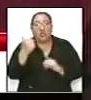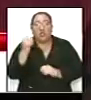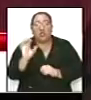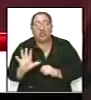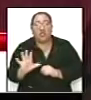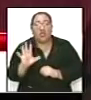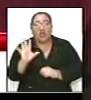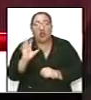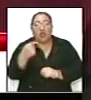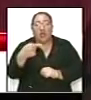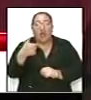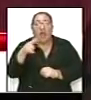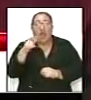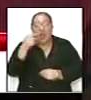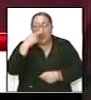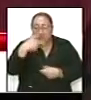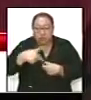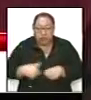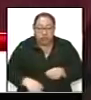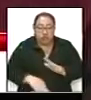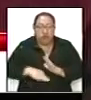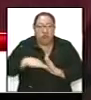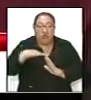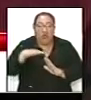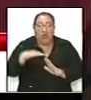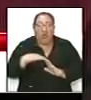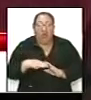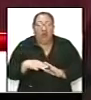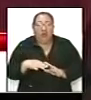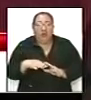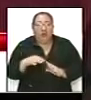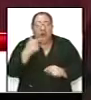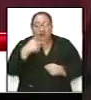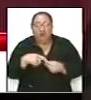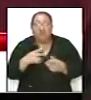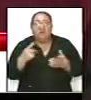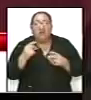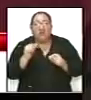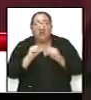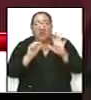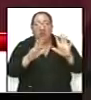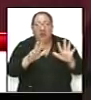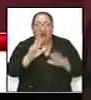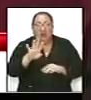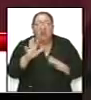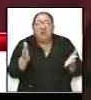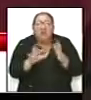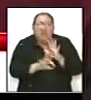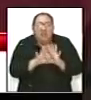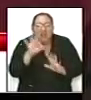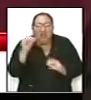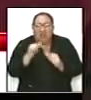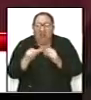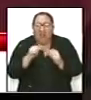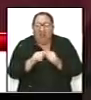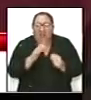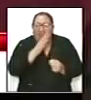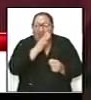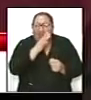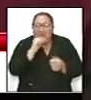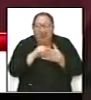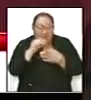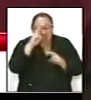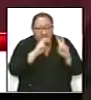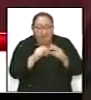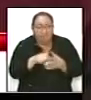2.957.75 galones de gasolina de 84. ¿De dónde saca este número? Lo saca del peritaje